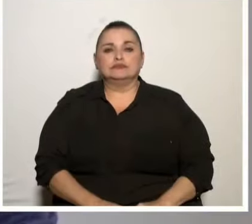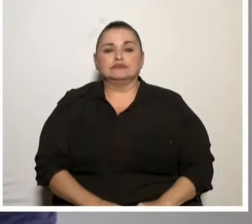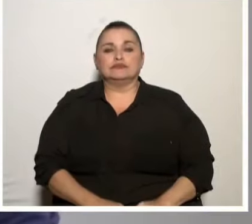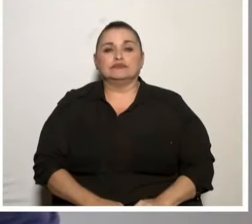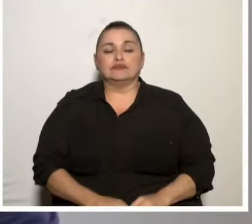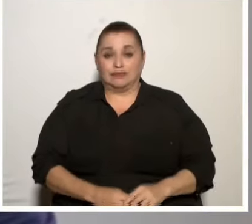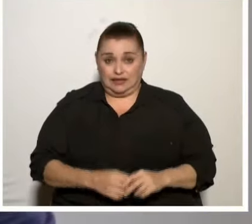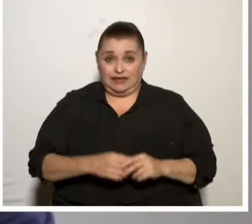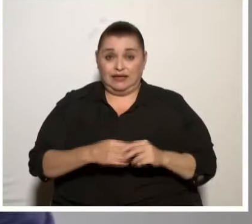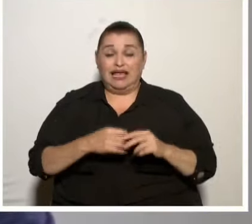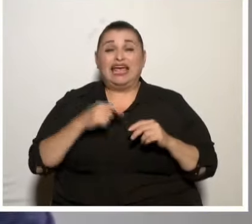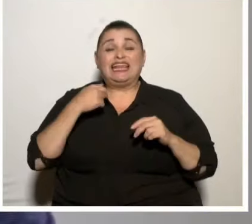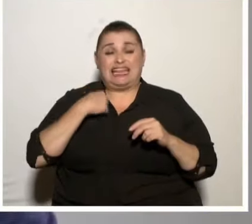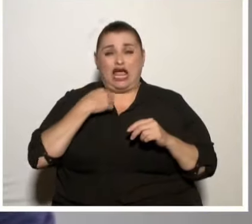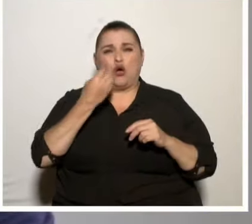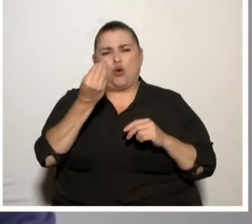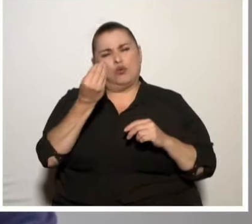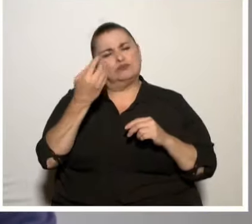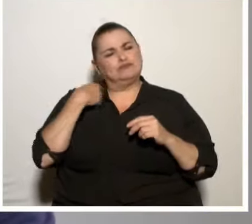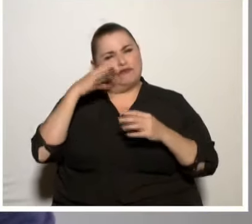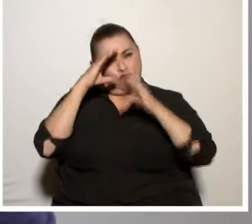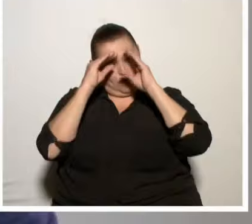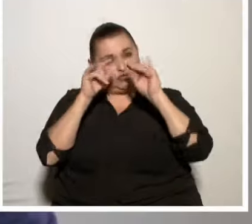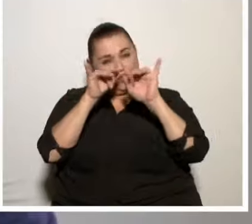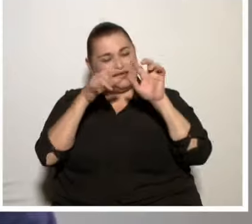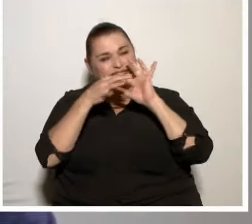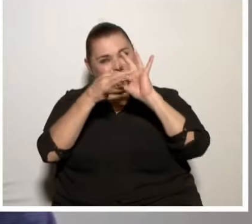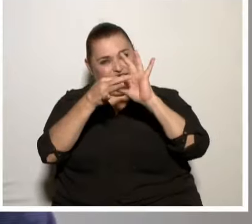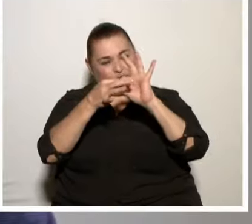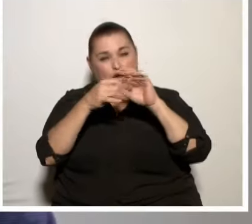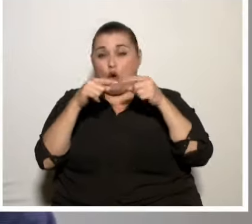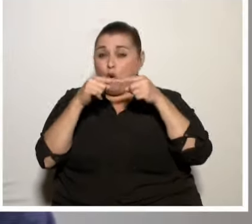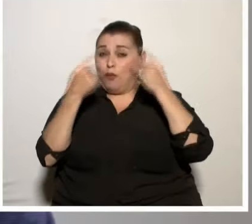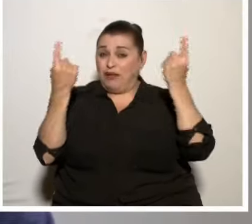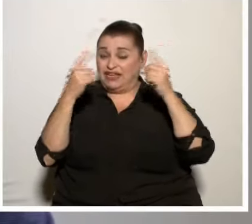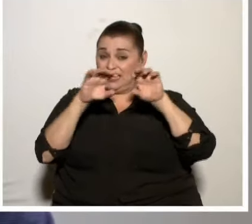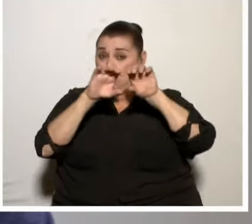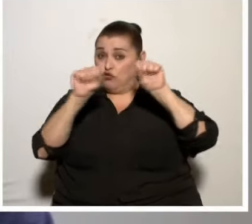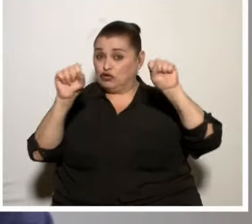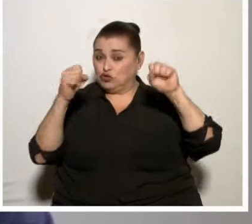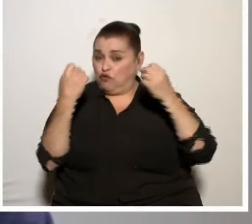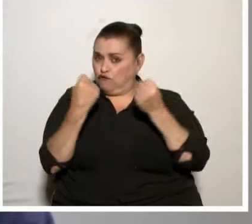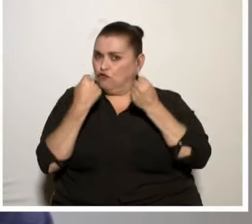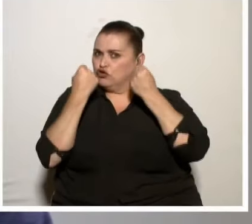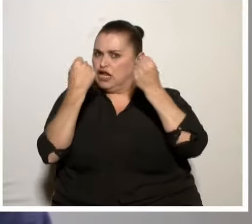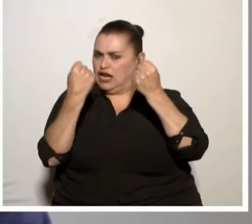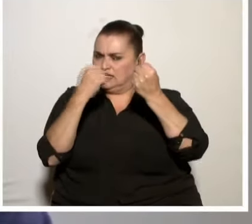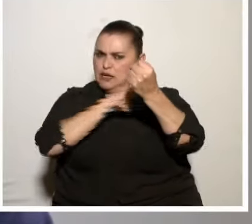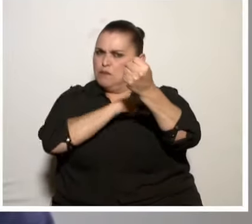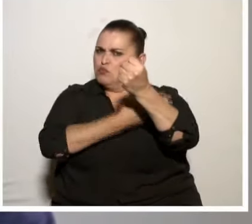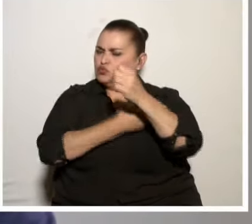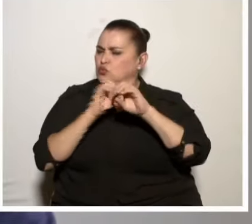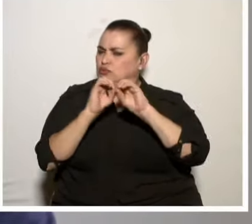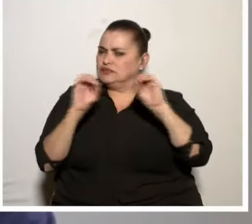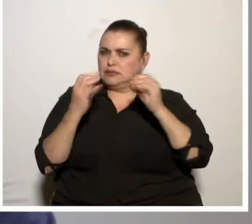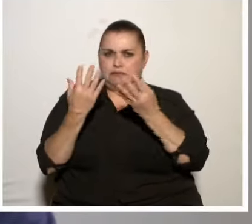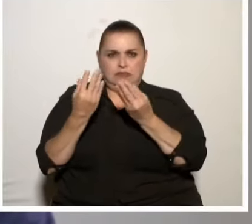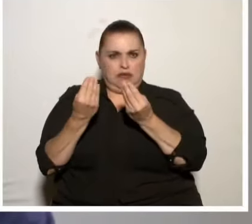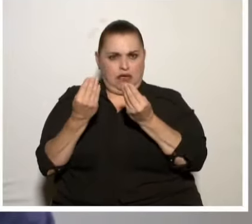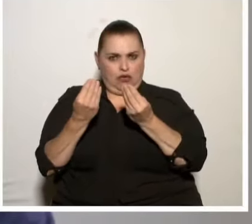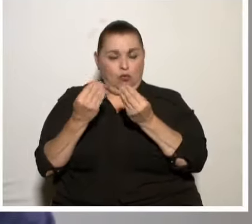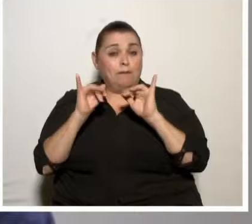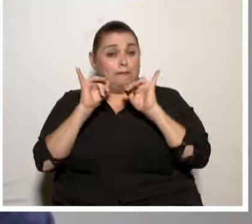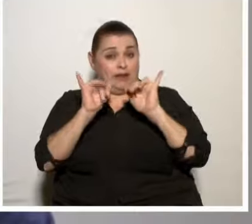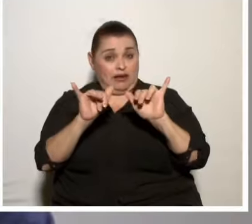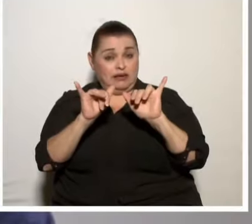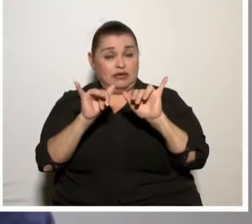Tengo un decálogo sobre eso. 1. Combatir la corrupción con fortaleza, con músculo y sin miedo. Para